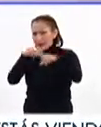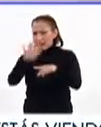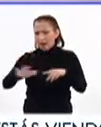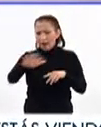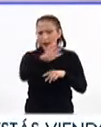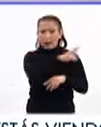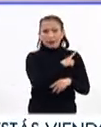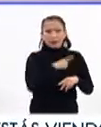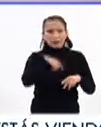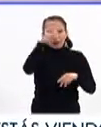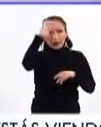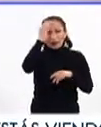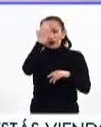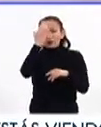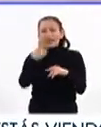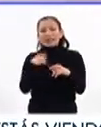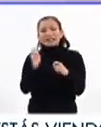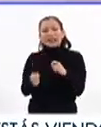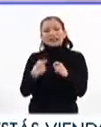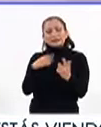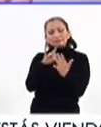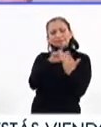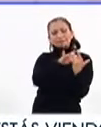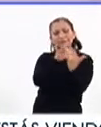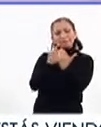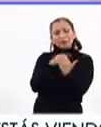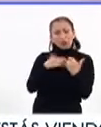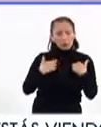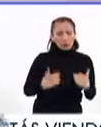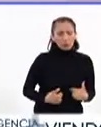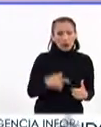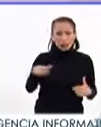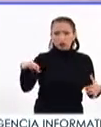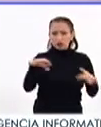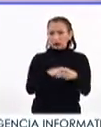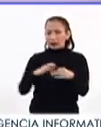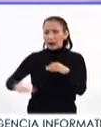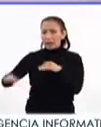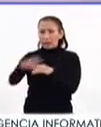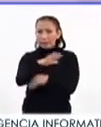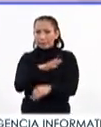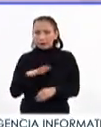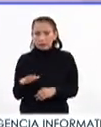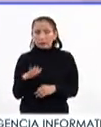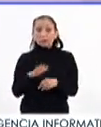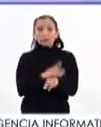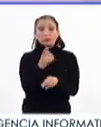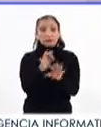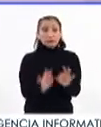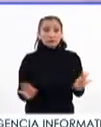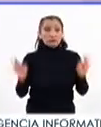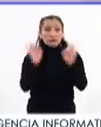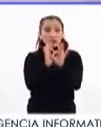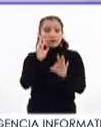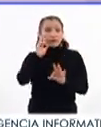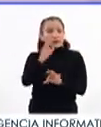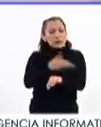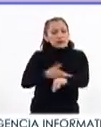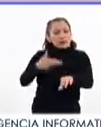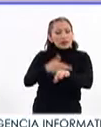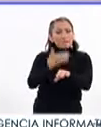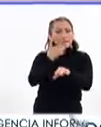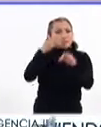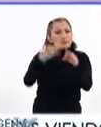ser desarrollada para el conocimiento de las interrelaciones entre los seres humanos y el medio ambiente, ya que es fundamental encontrar